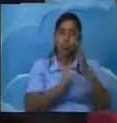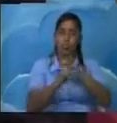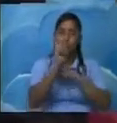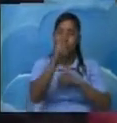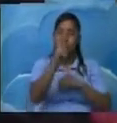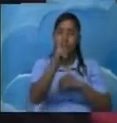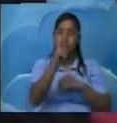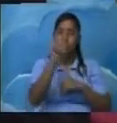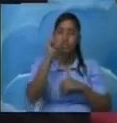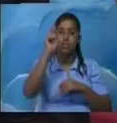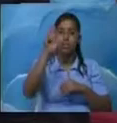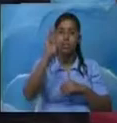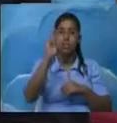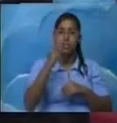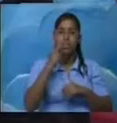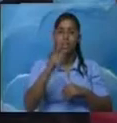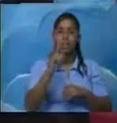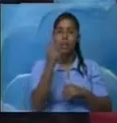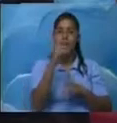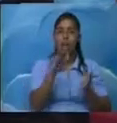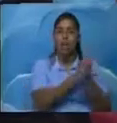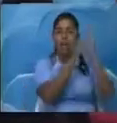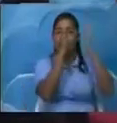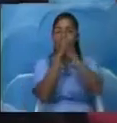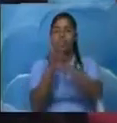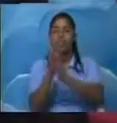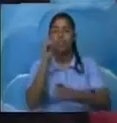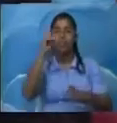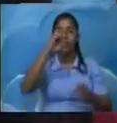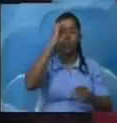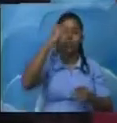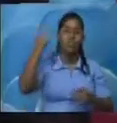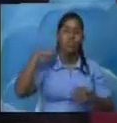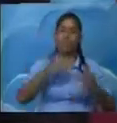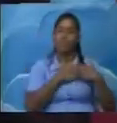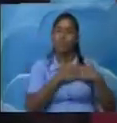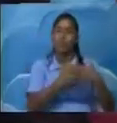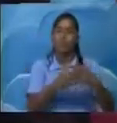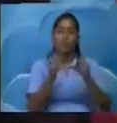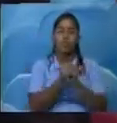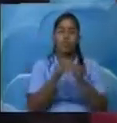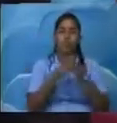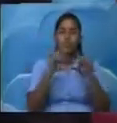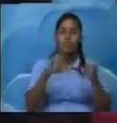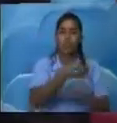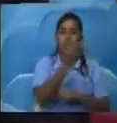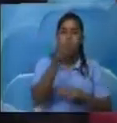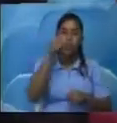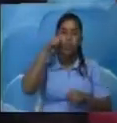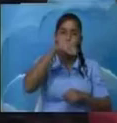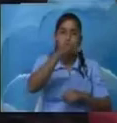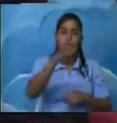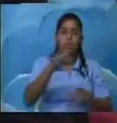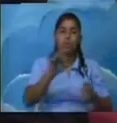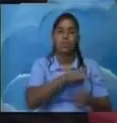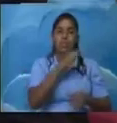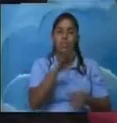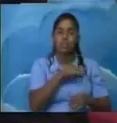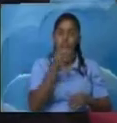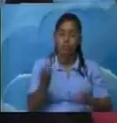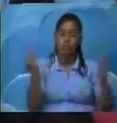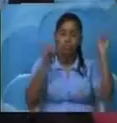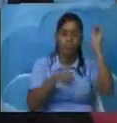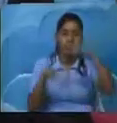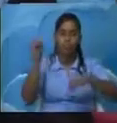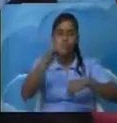primitiva alababa a Dios y tenía favor con todo el pueblo. Y el Señor añadía cada día los que habían de ser salvos.